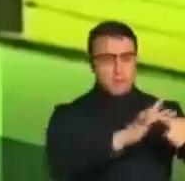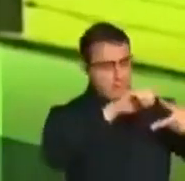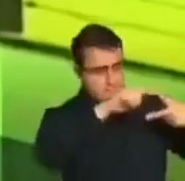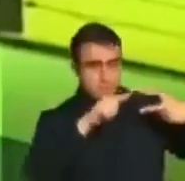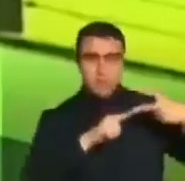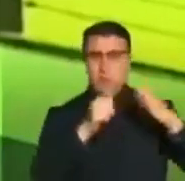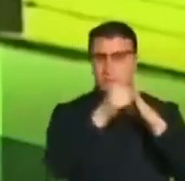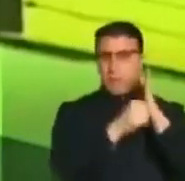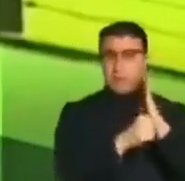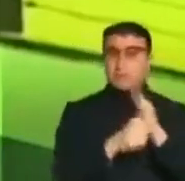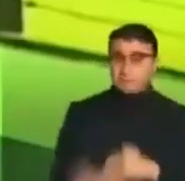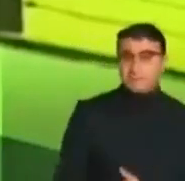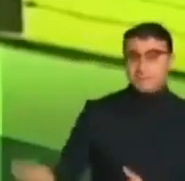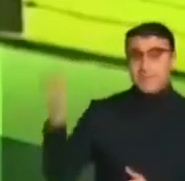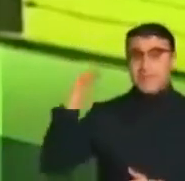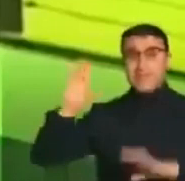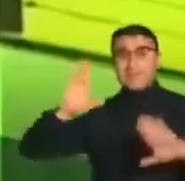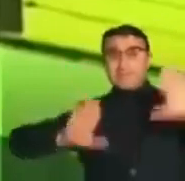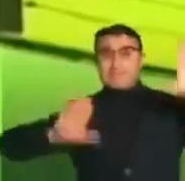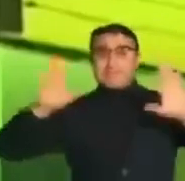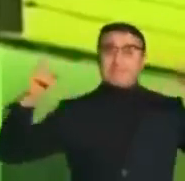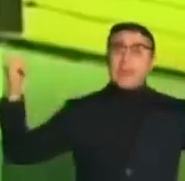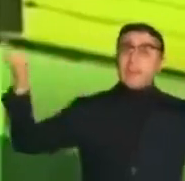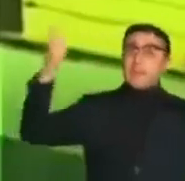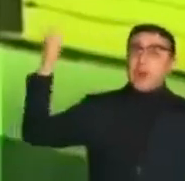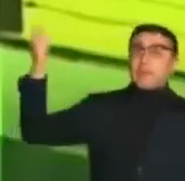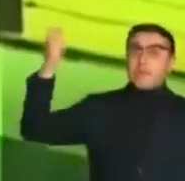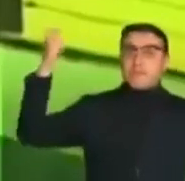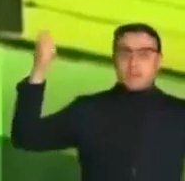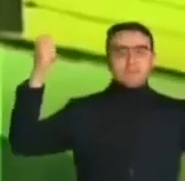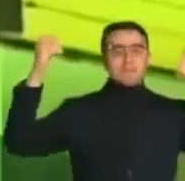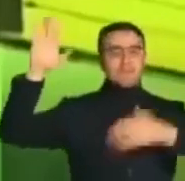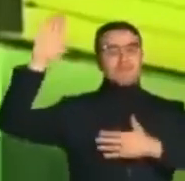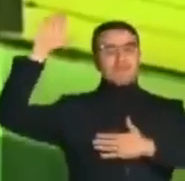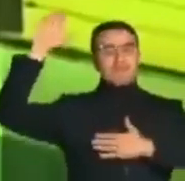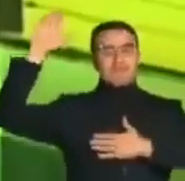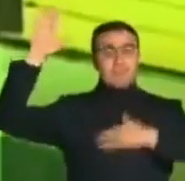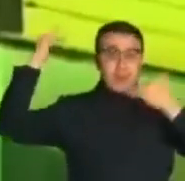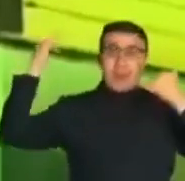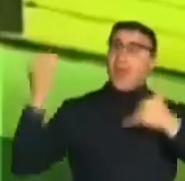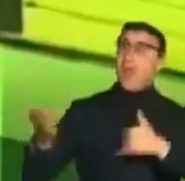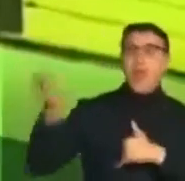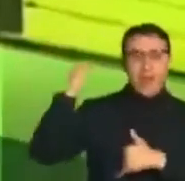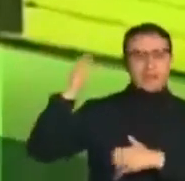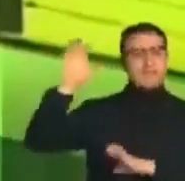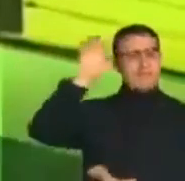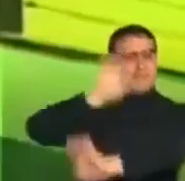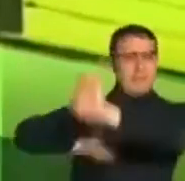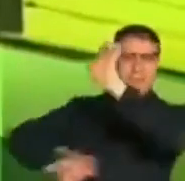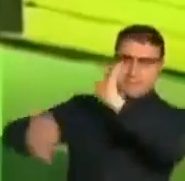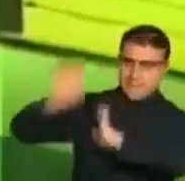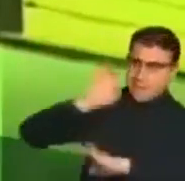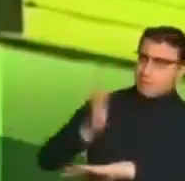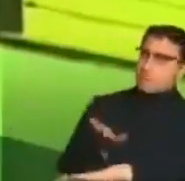que se prometieron en campaña electoral, se debatieron allí, se defendieron,